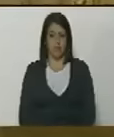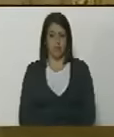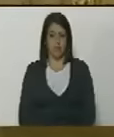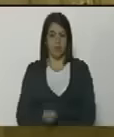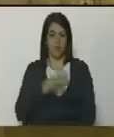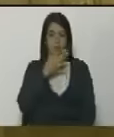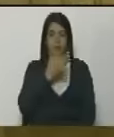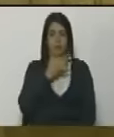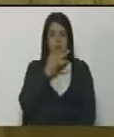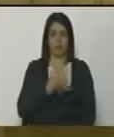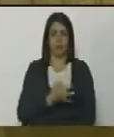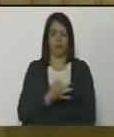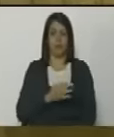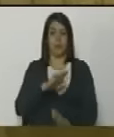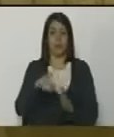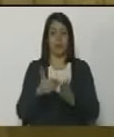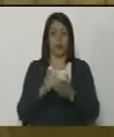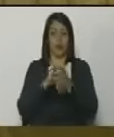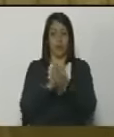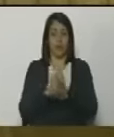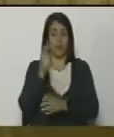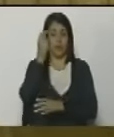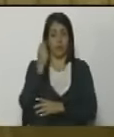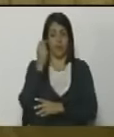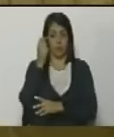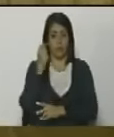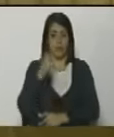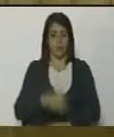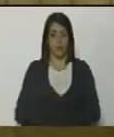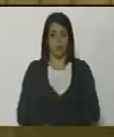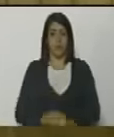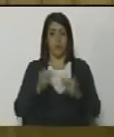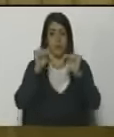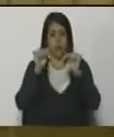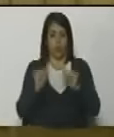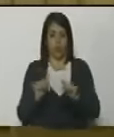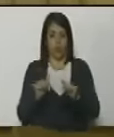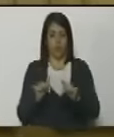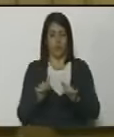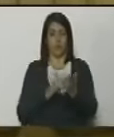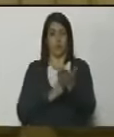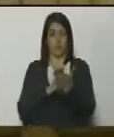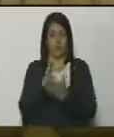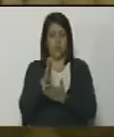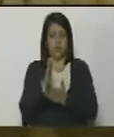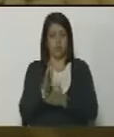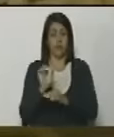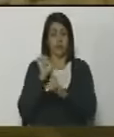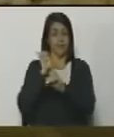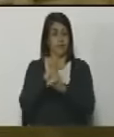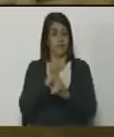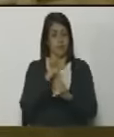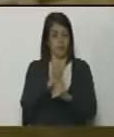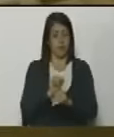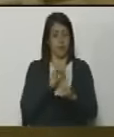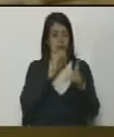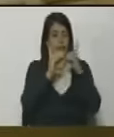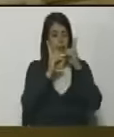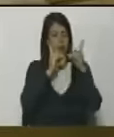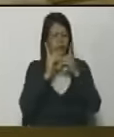Buenas tardes, colegas parlamentarios. Al día de hoy se siguen persistiendo